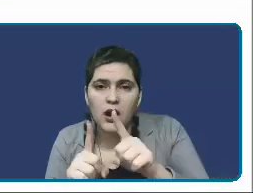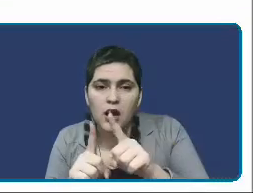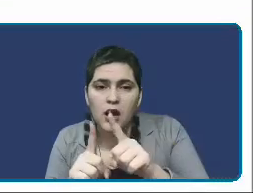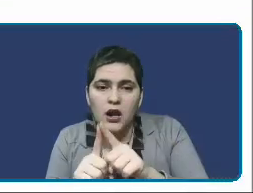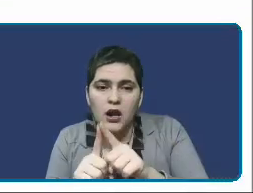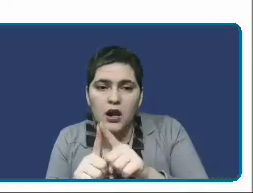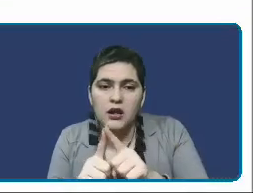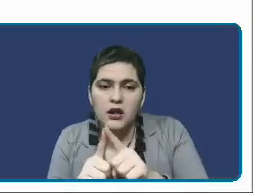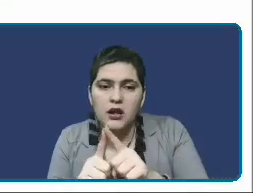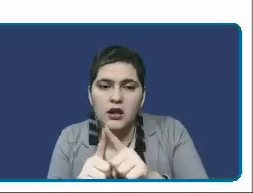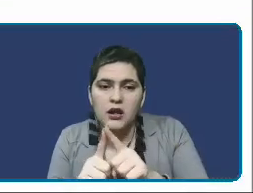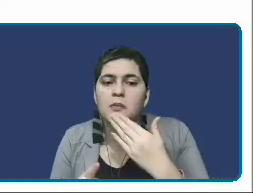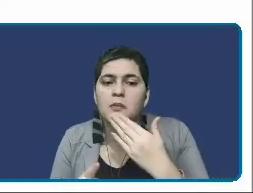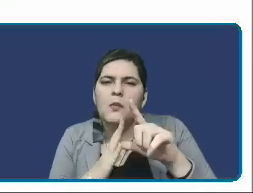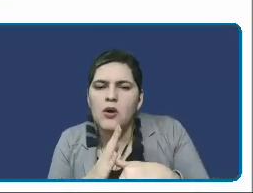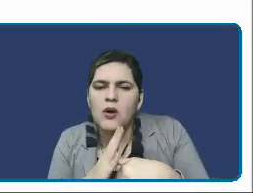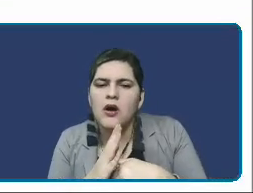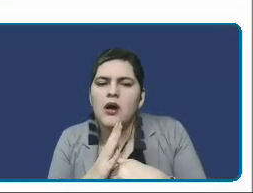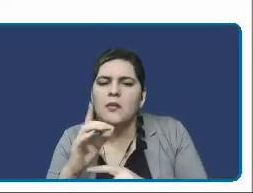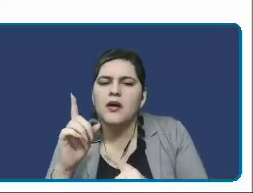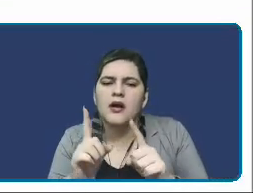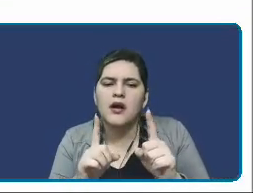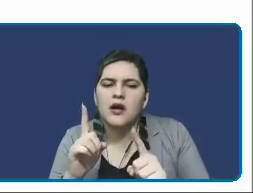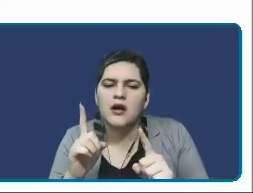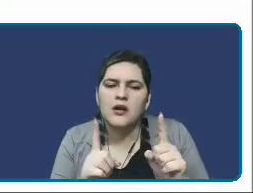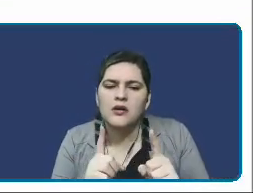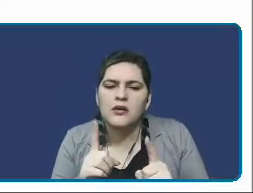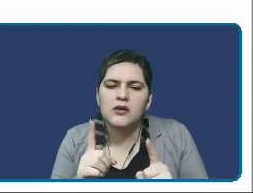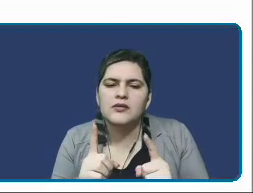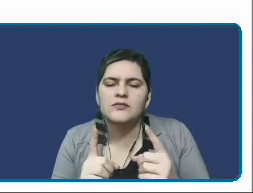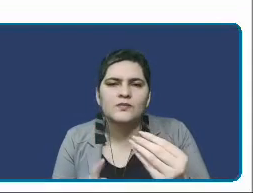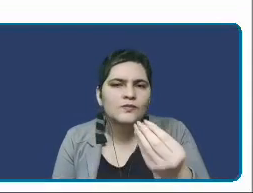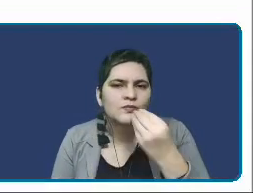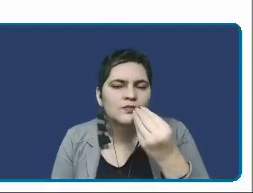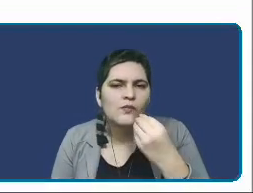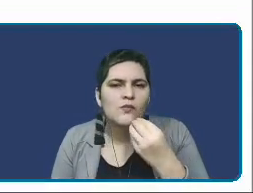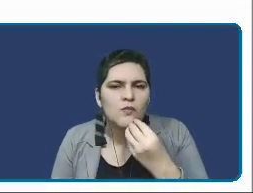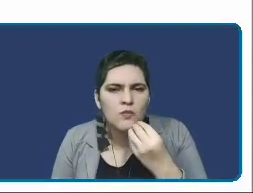razones anteriores en algún grupo en recibir los alimentos. Entonces,